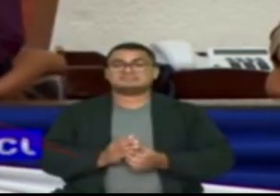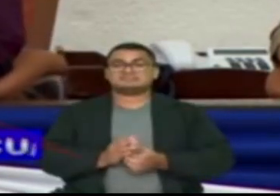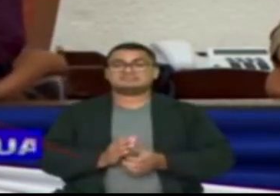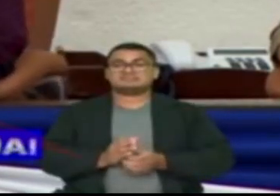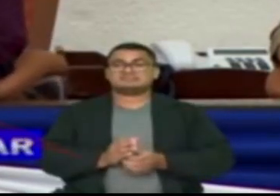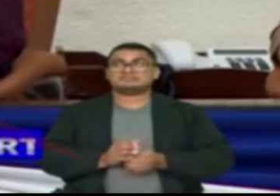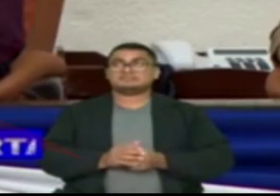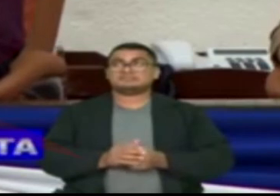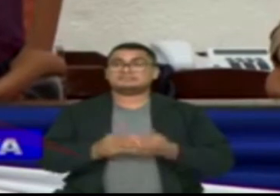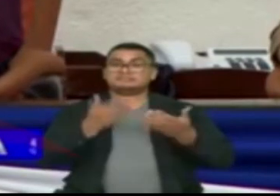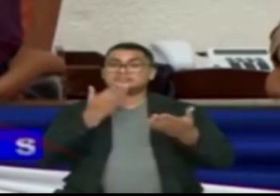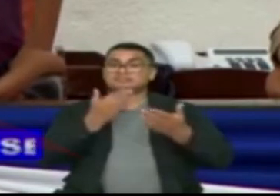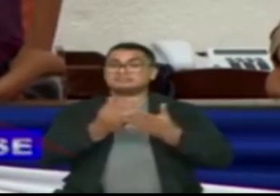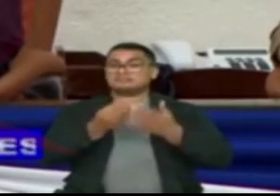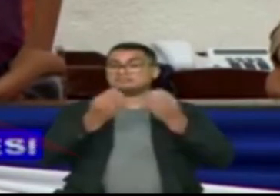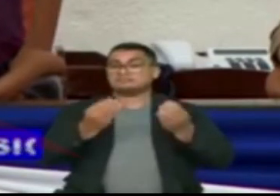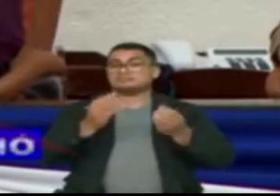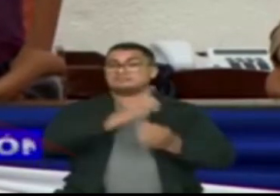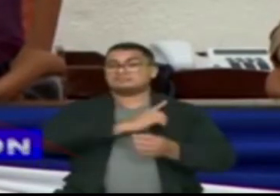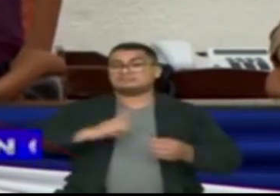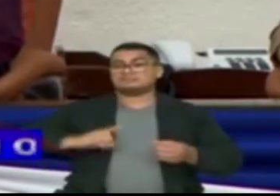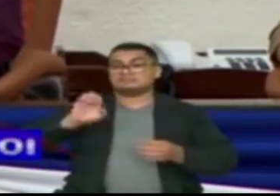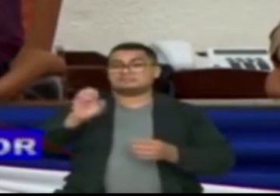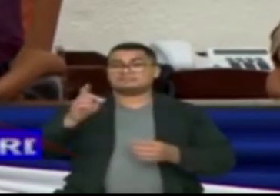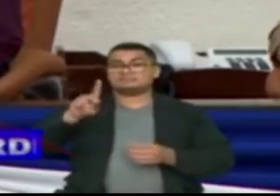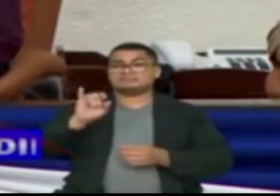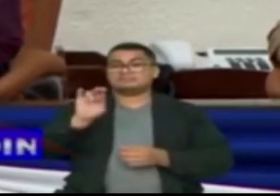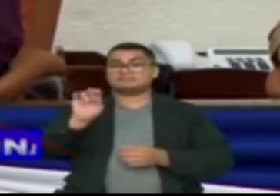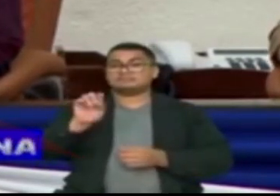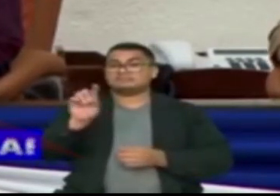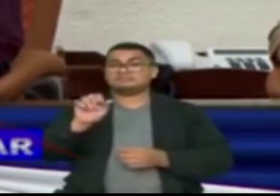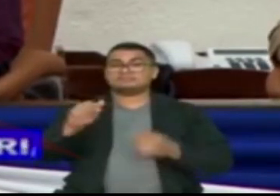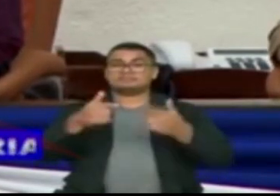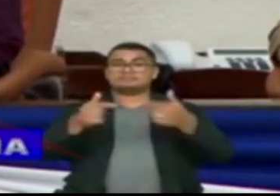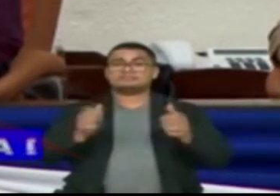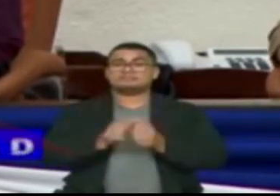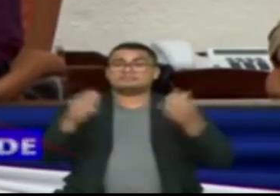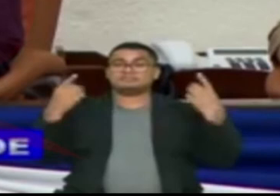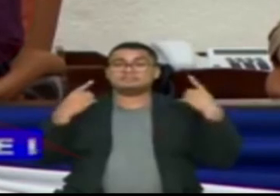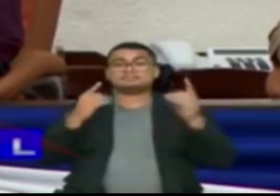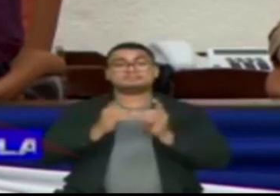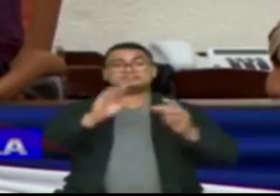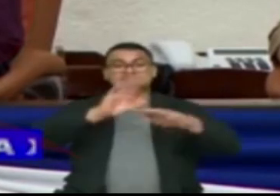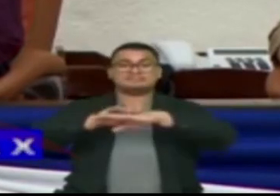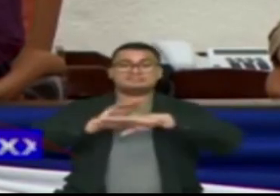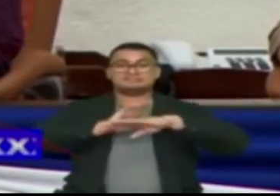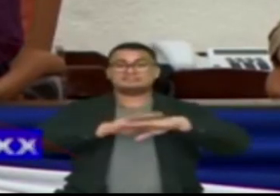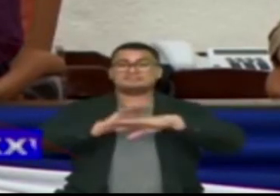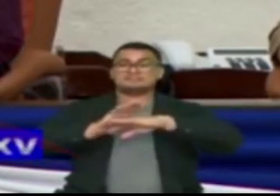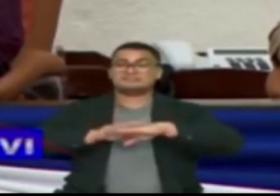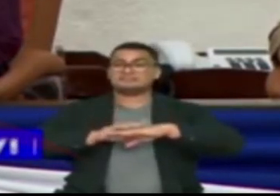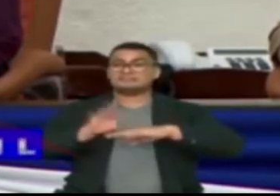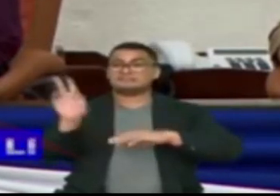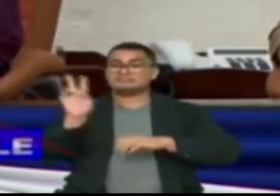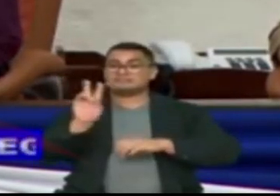gracias al diputado Espinosa, quedan convocados, la Junta Directiva ha aprobado la convocatoria para el día viernes a